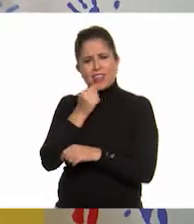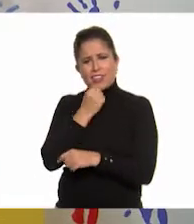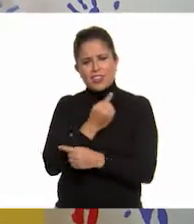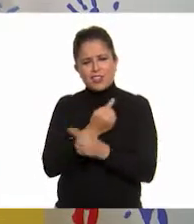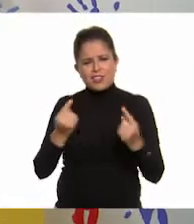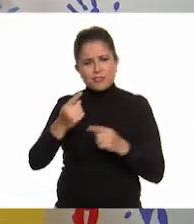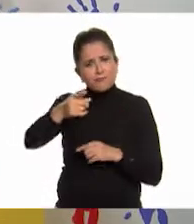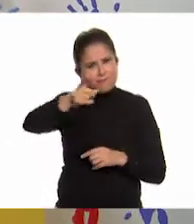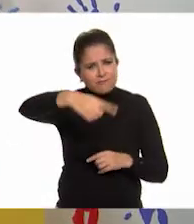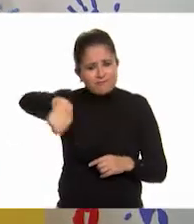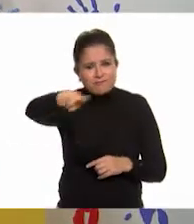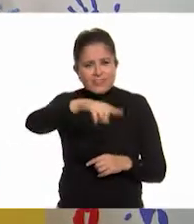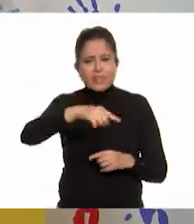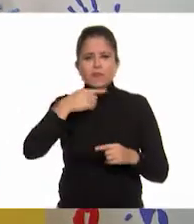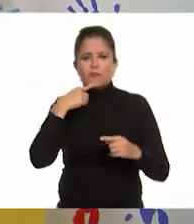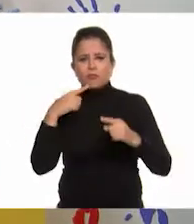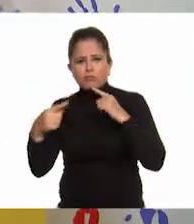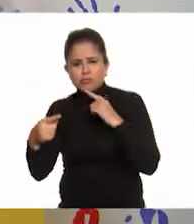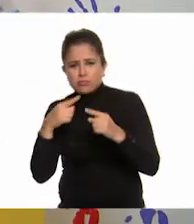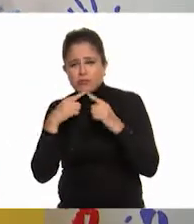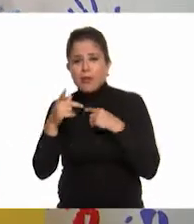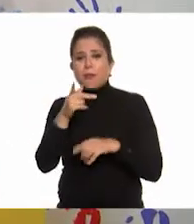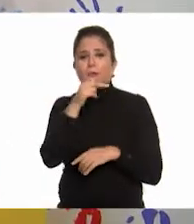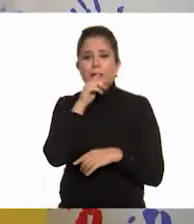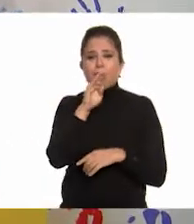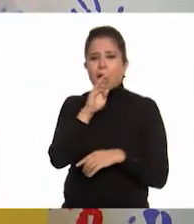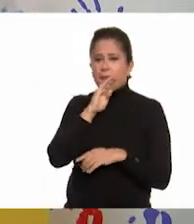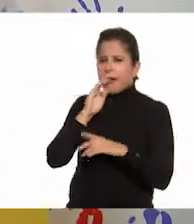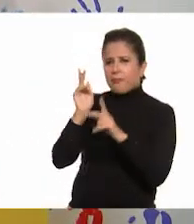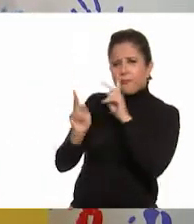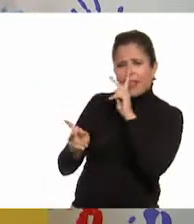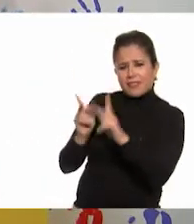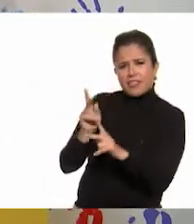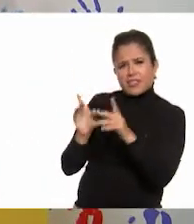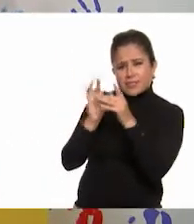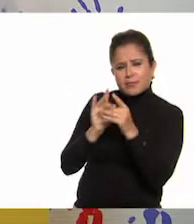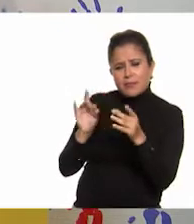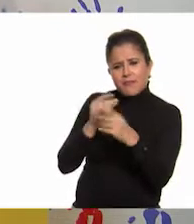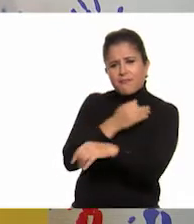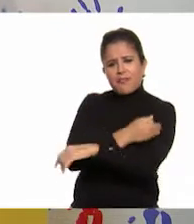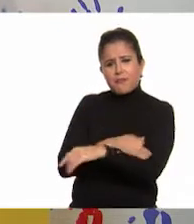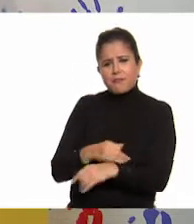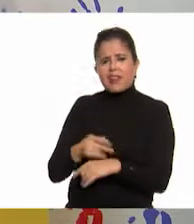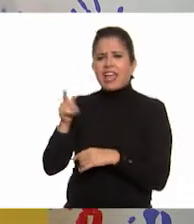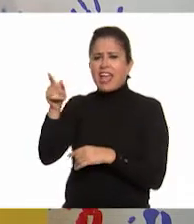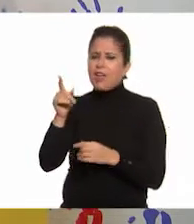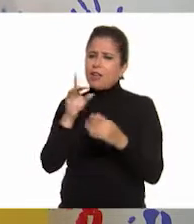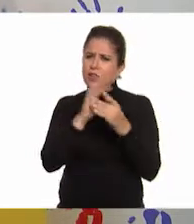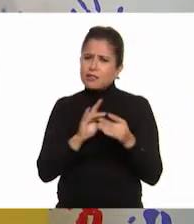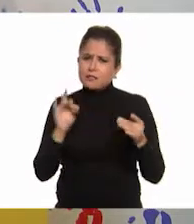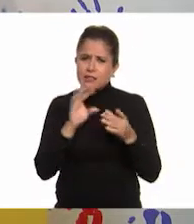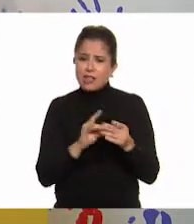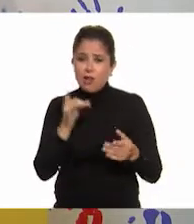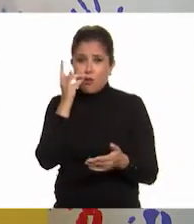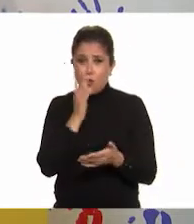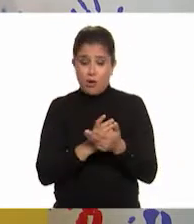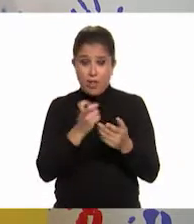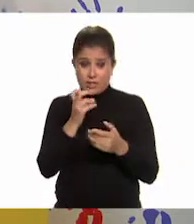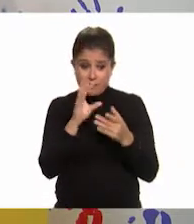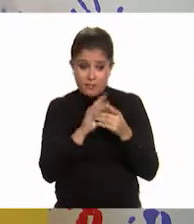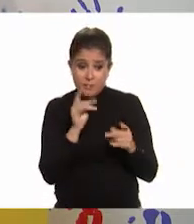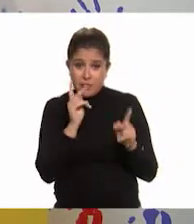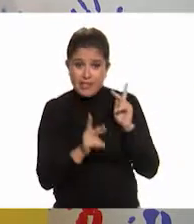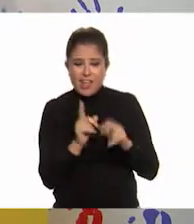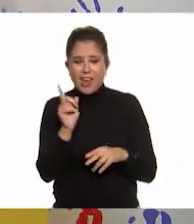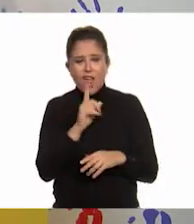niños que dialoguen con sus papás, con sus familiares y que les platiquen? Pero no solo que les platiquen, sino